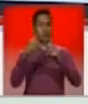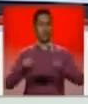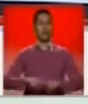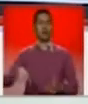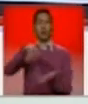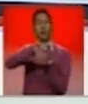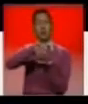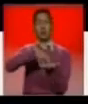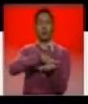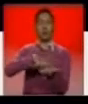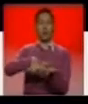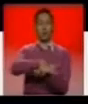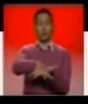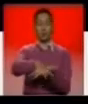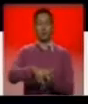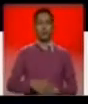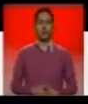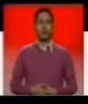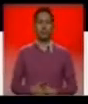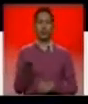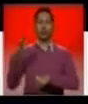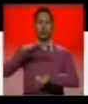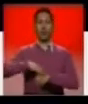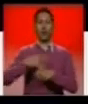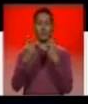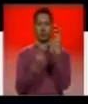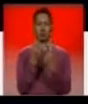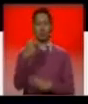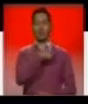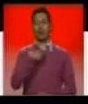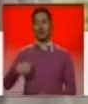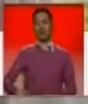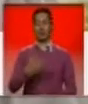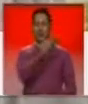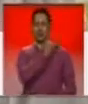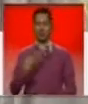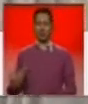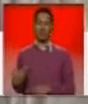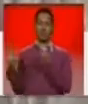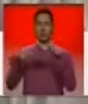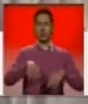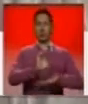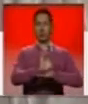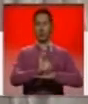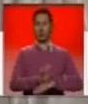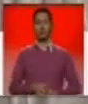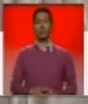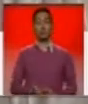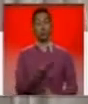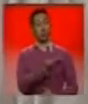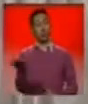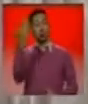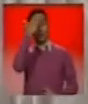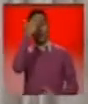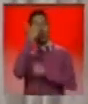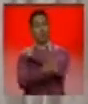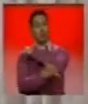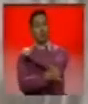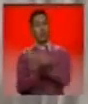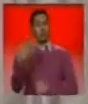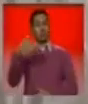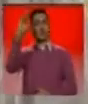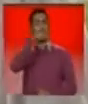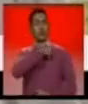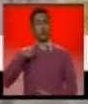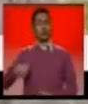Ríos. Sobre la visita del presidente de China a Ecuador. Ustedes saben que China es una potencia mundial, el país más poblado del mundo,